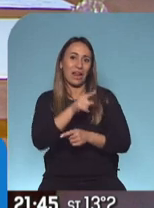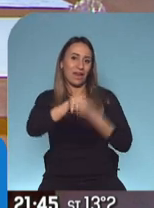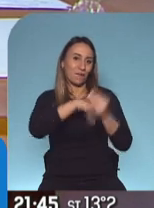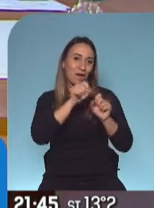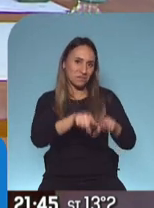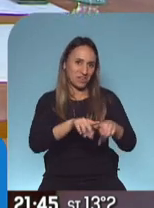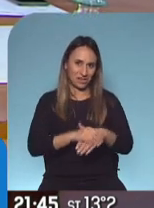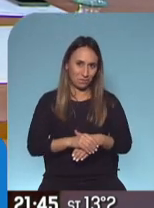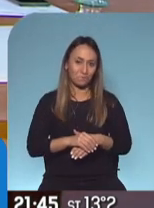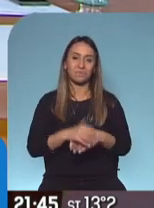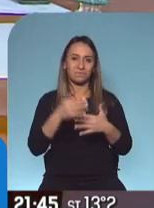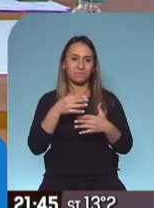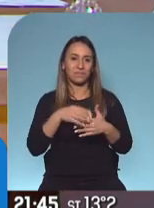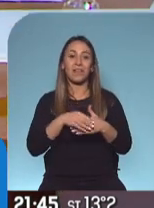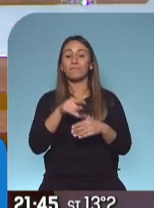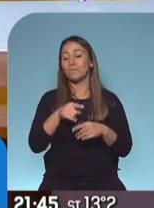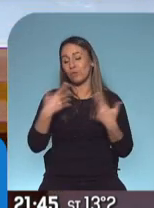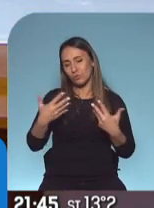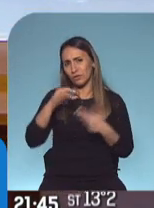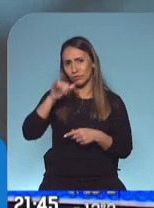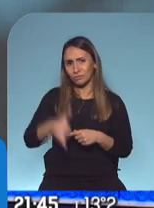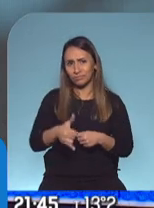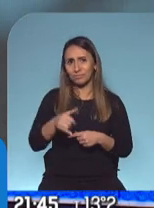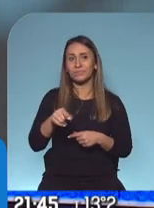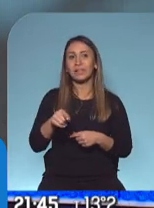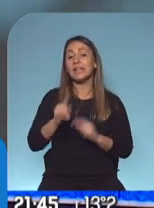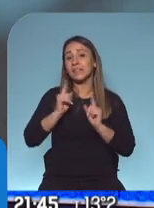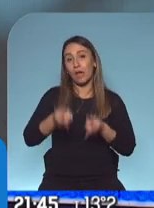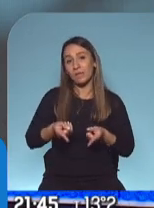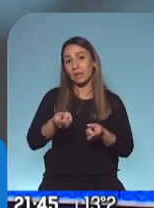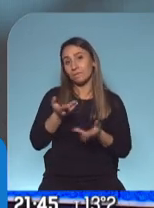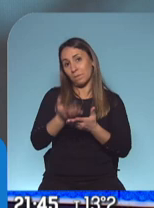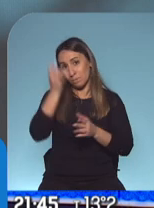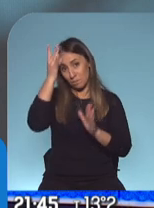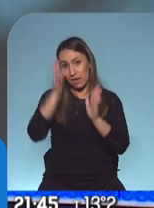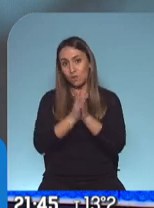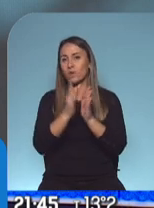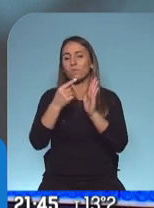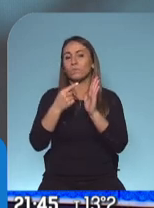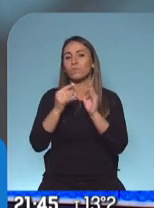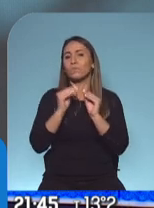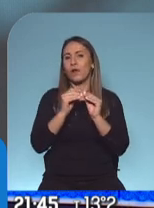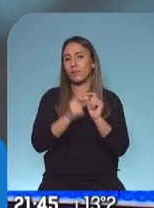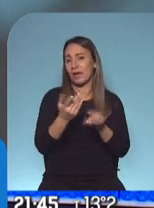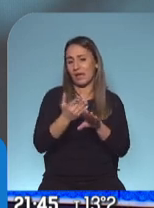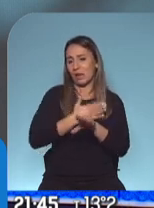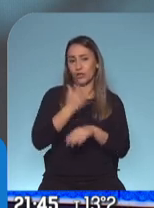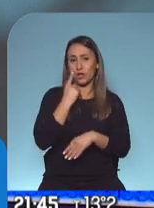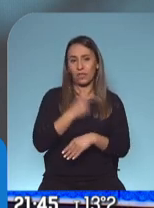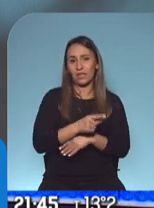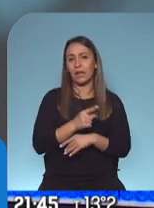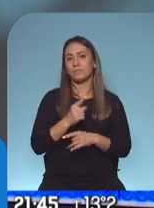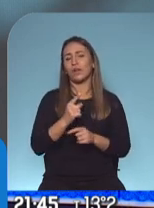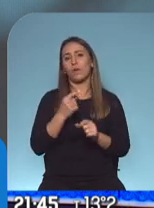una verdadera gloria en el fútbol argentino. Sí, por supuesto que sí. También quiero pedir disculpas por un problema que hubo el otro día en nombre